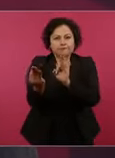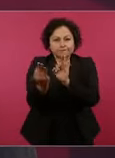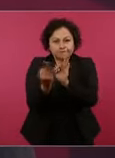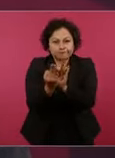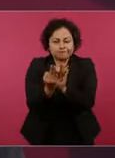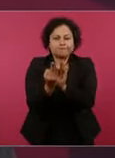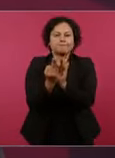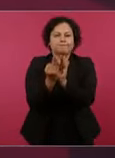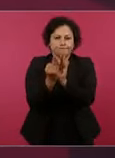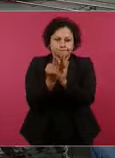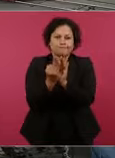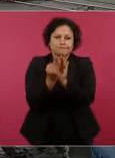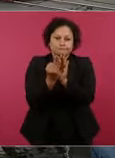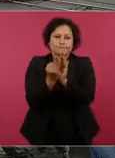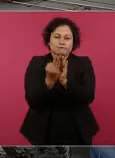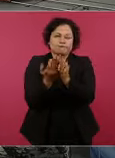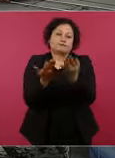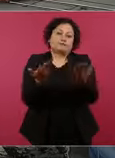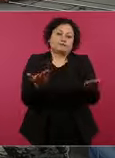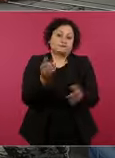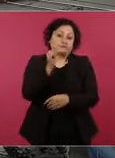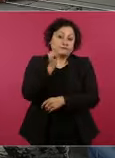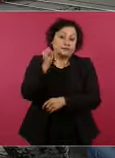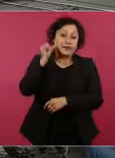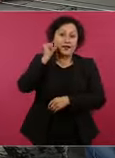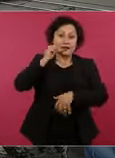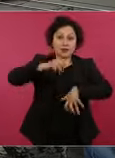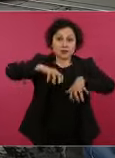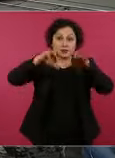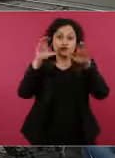y con esto de la lluvia de ayer